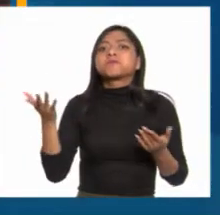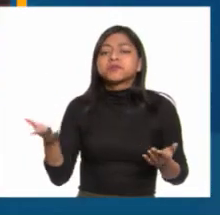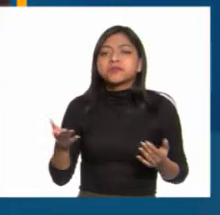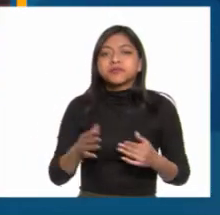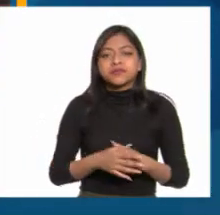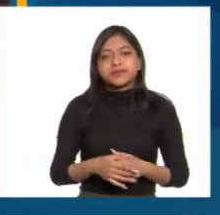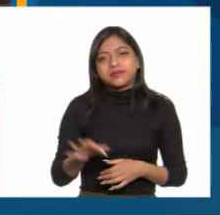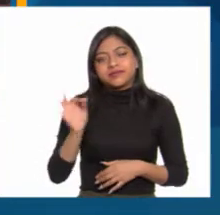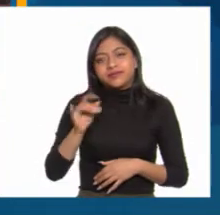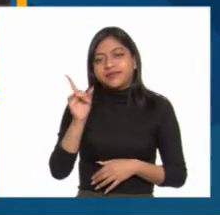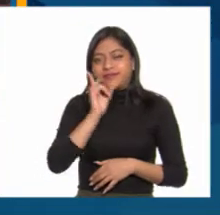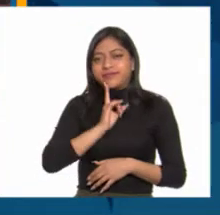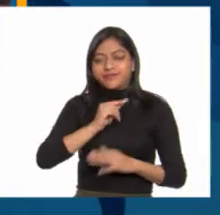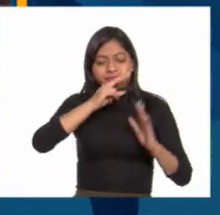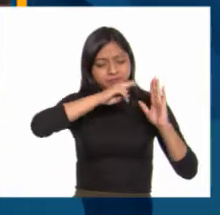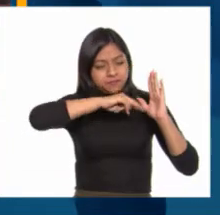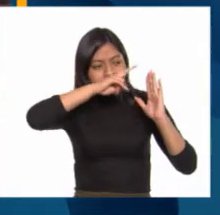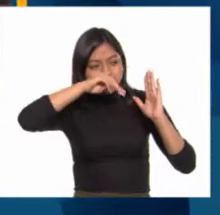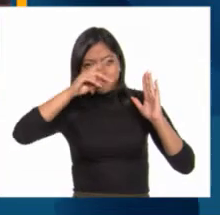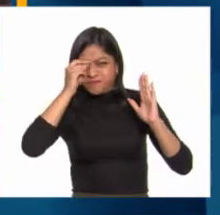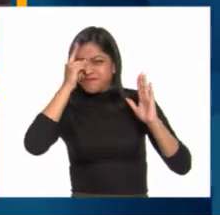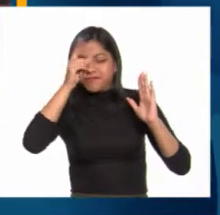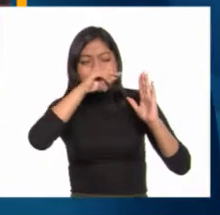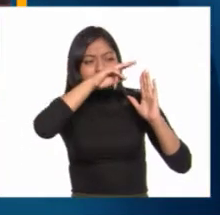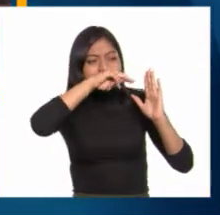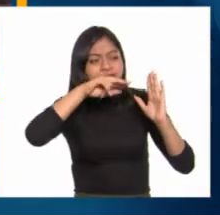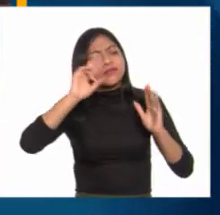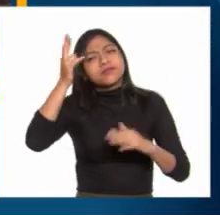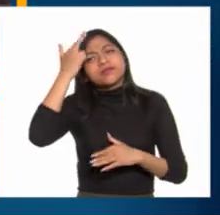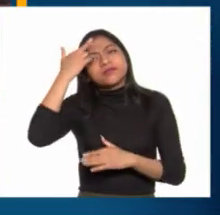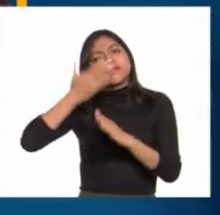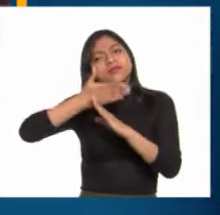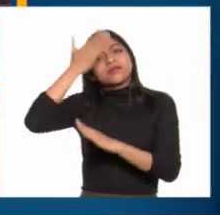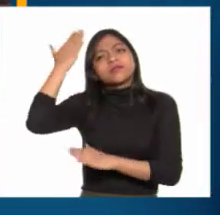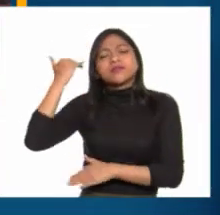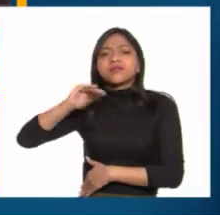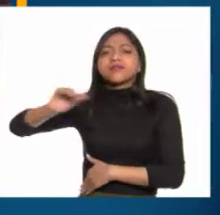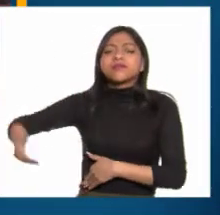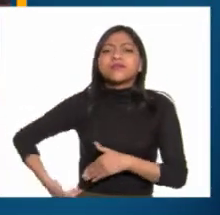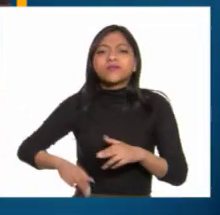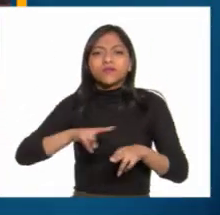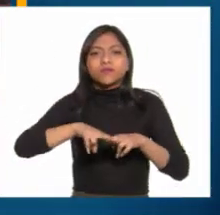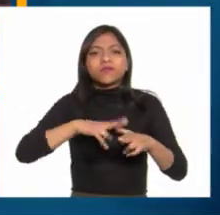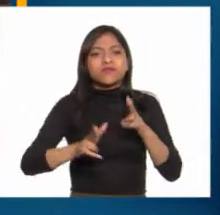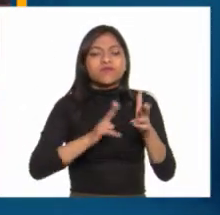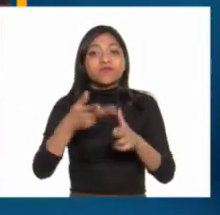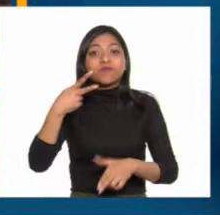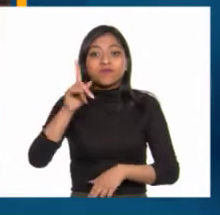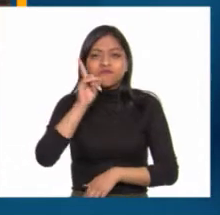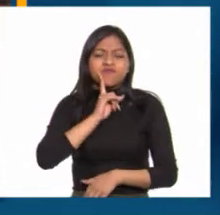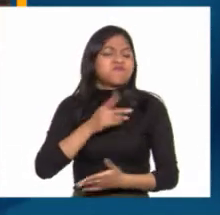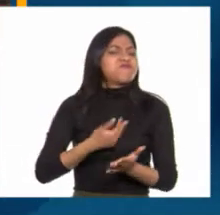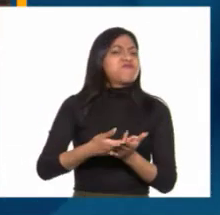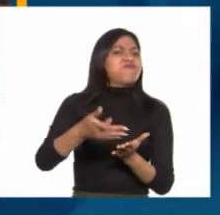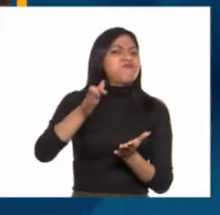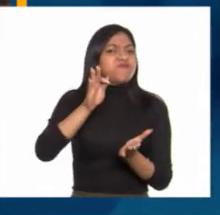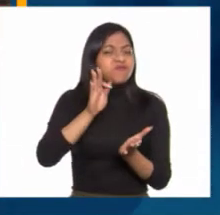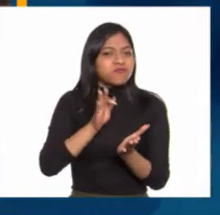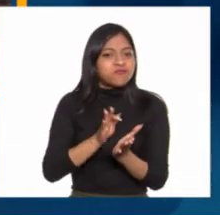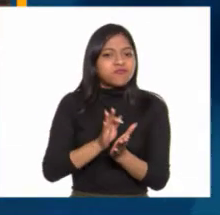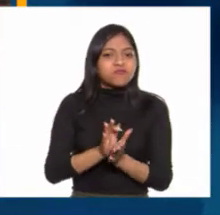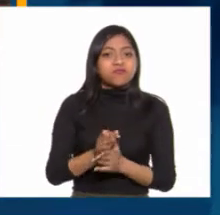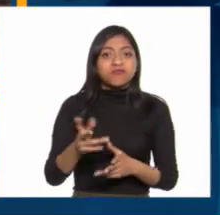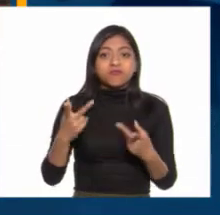Seguramente cuando ella pintó este cuadro, se acordó de su accidente. Pero como era muy valiente, no dejó que todos